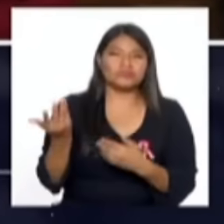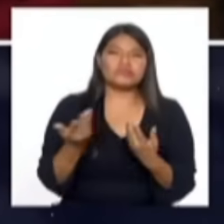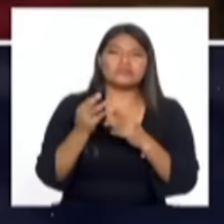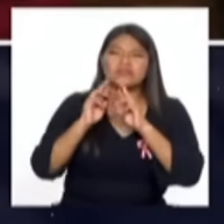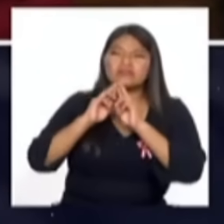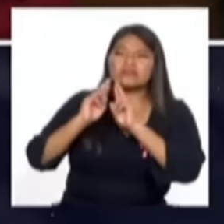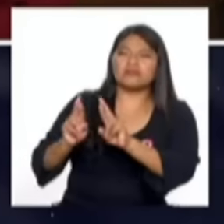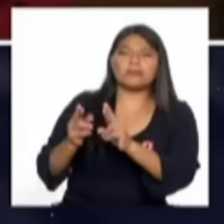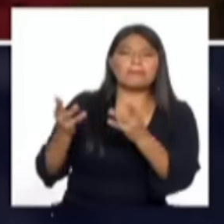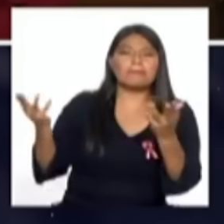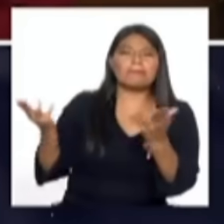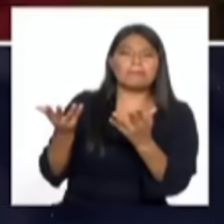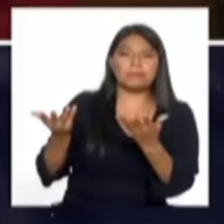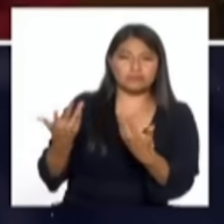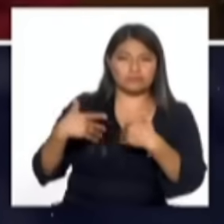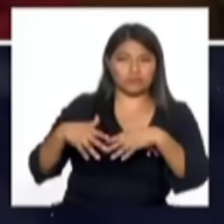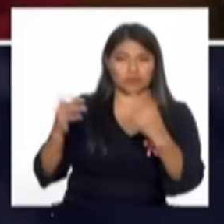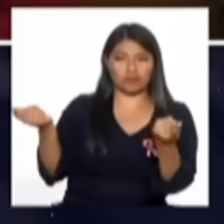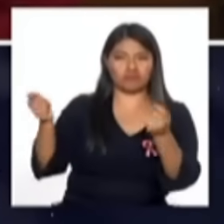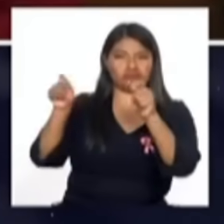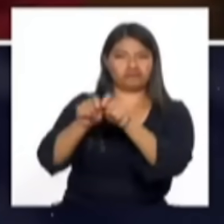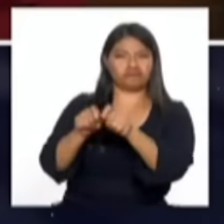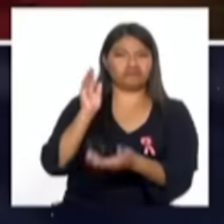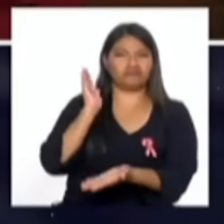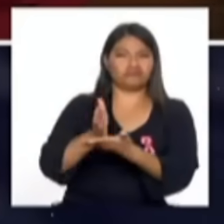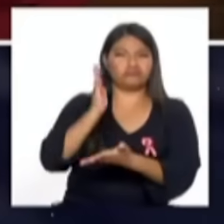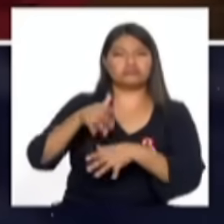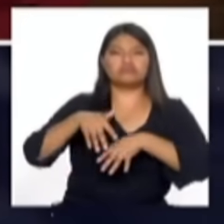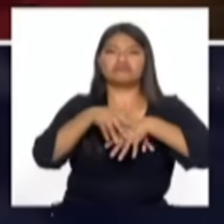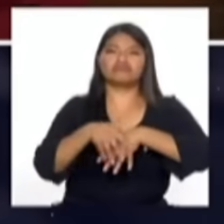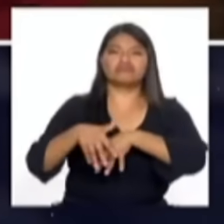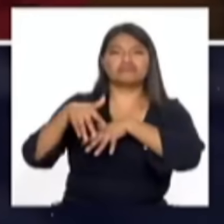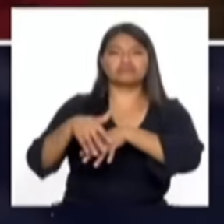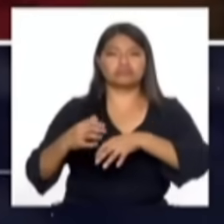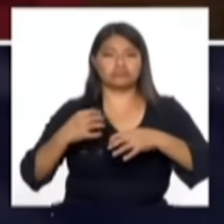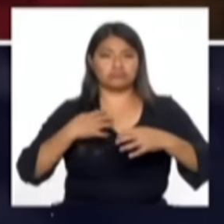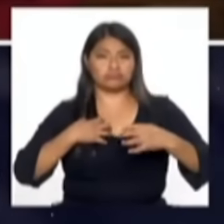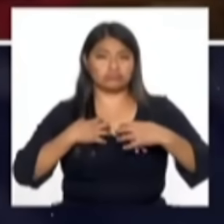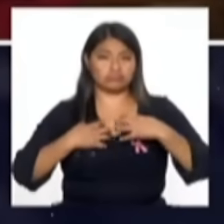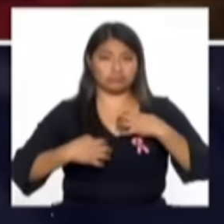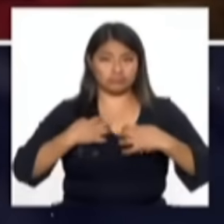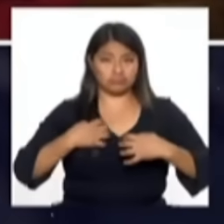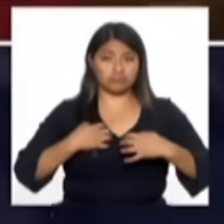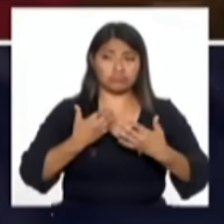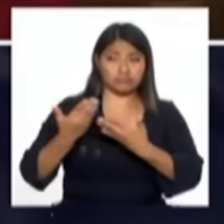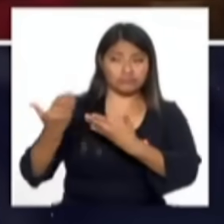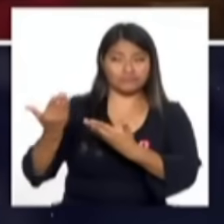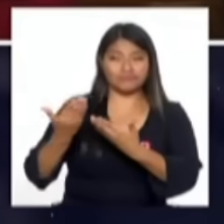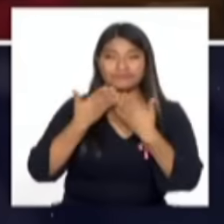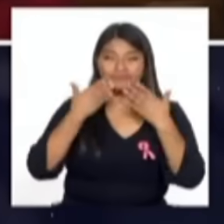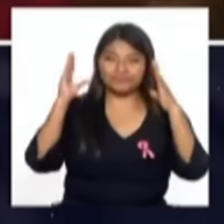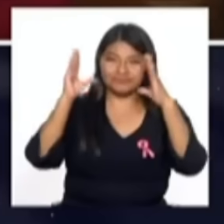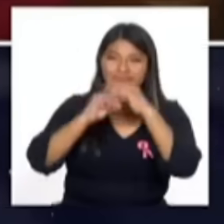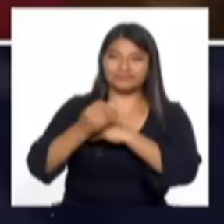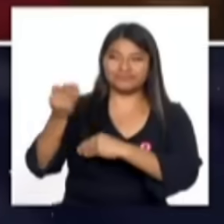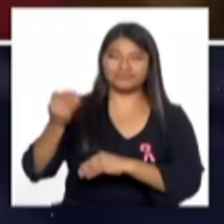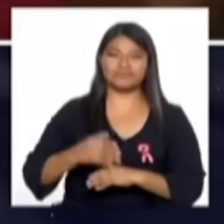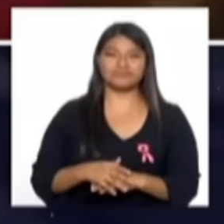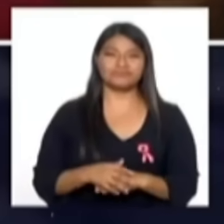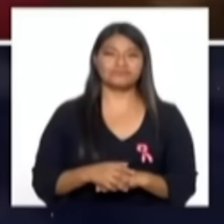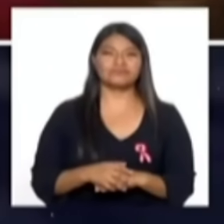qué es que se tomaría esta radical decisión en el mercado de Santa Anita? Muy buenas noches, ¿qué está pasando? Muy buenas noches,